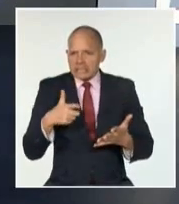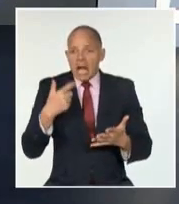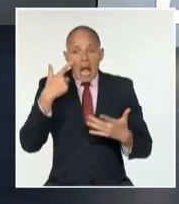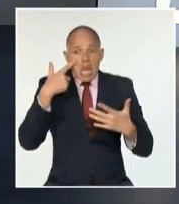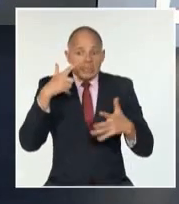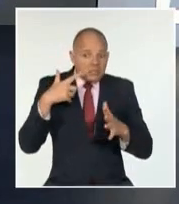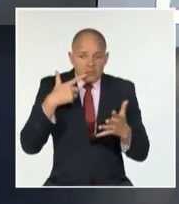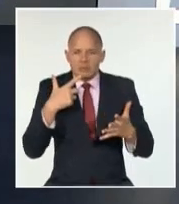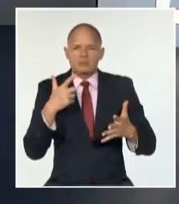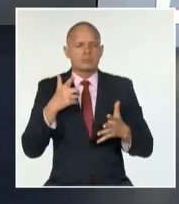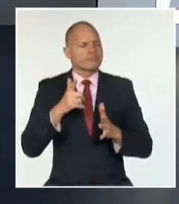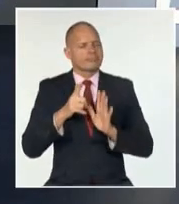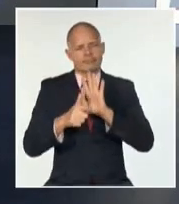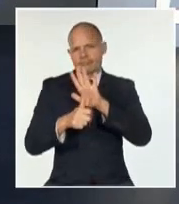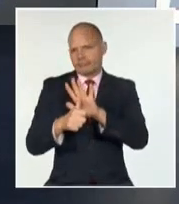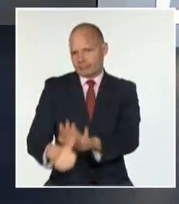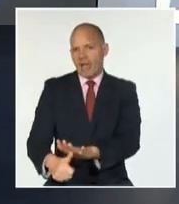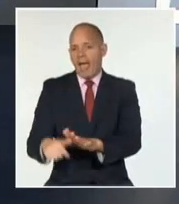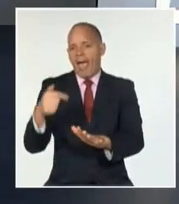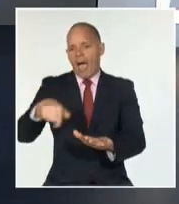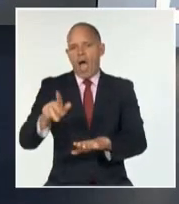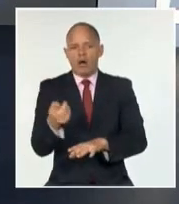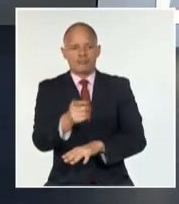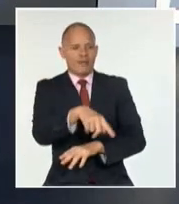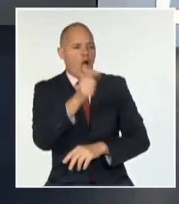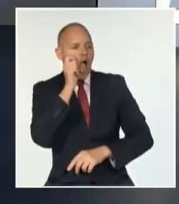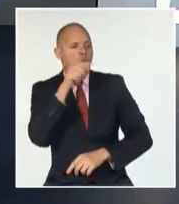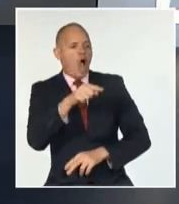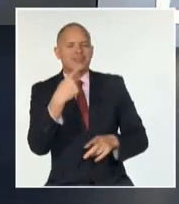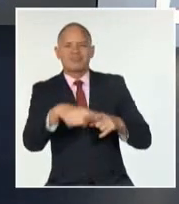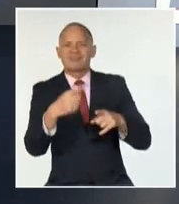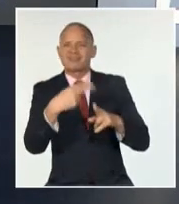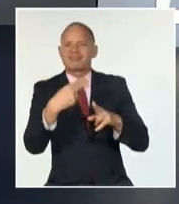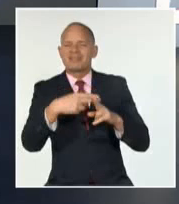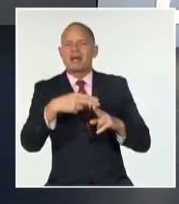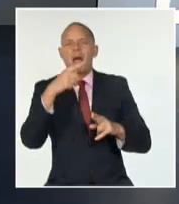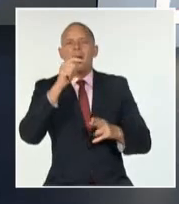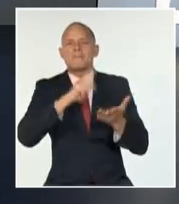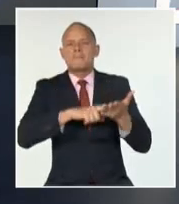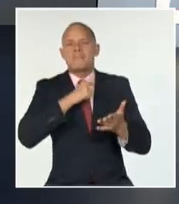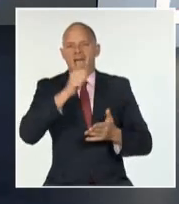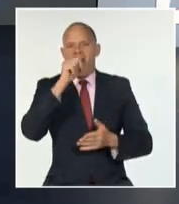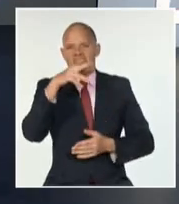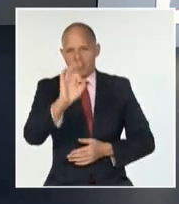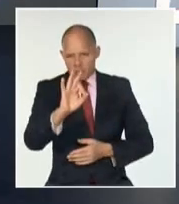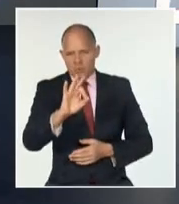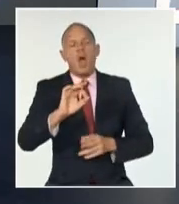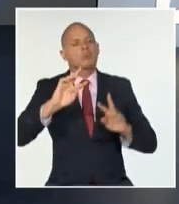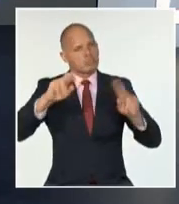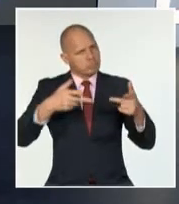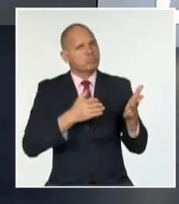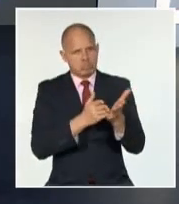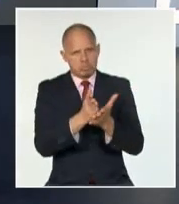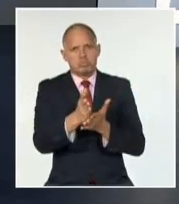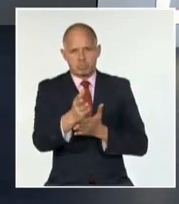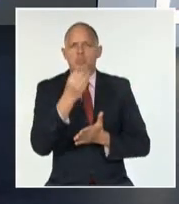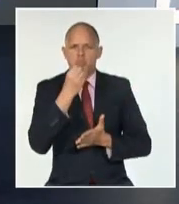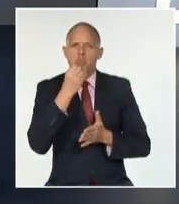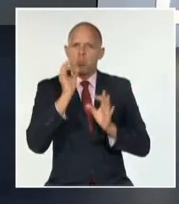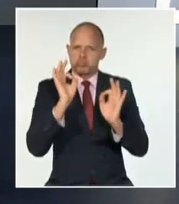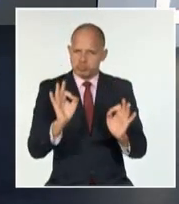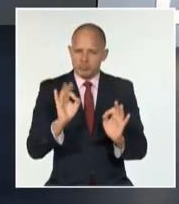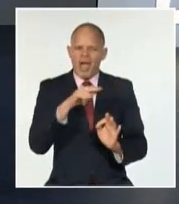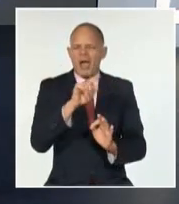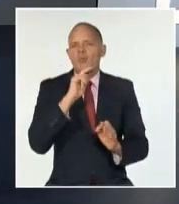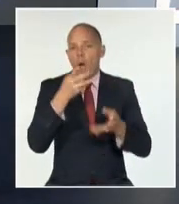Ejecutivo, mientras el socialdemócrata Pedro Sánchez permanecerá en funciones y probablemente sea convocado por el monarca para intentar una